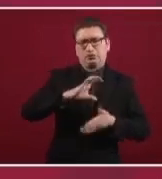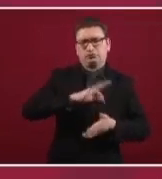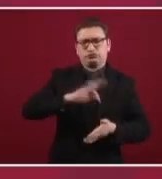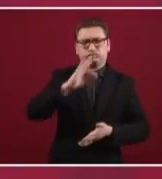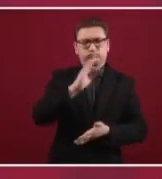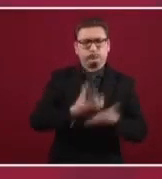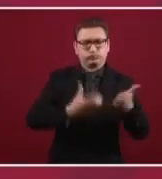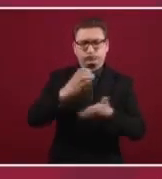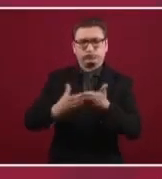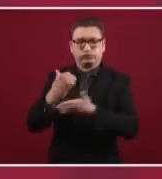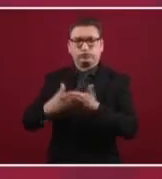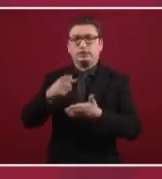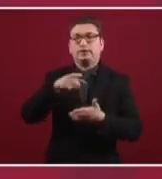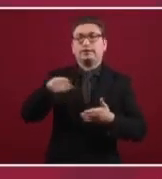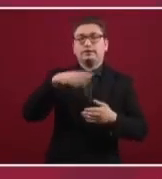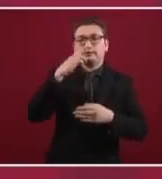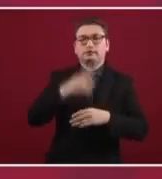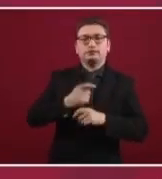que puedan